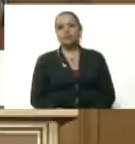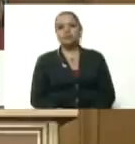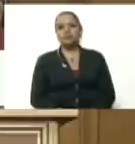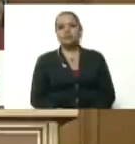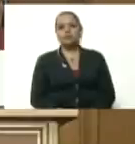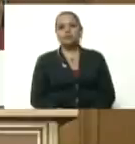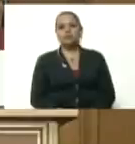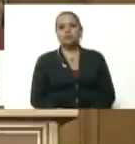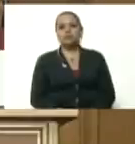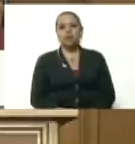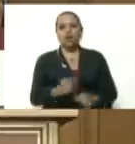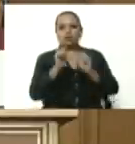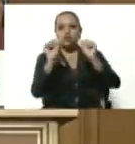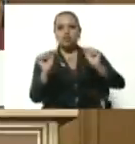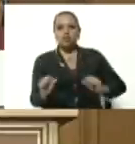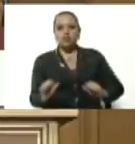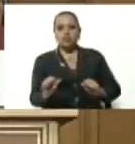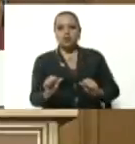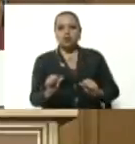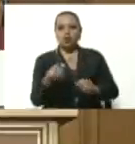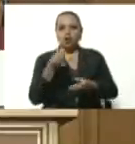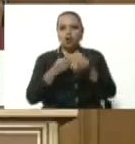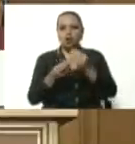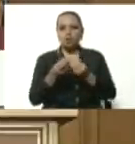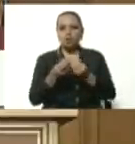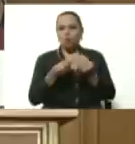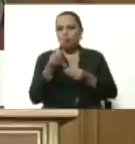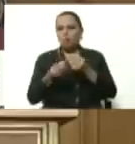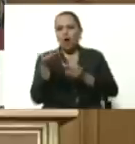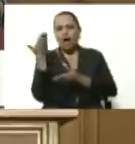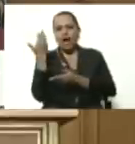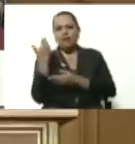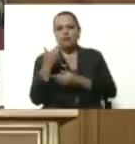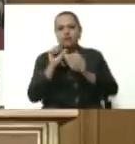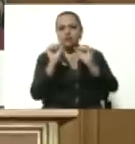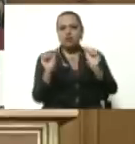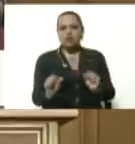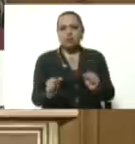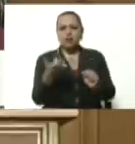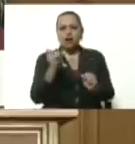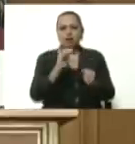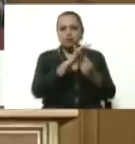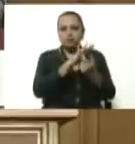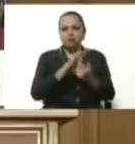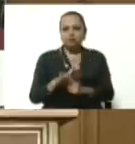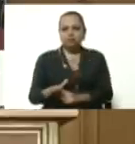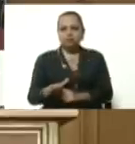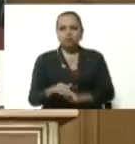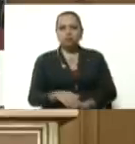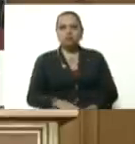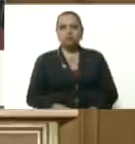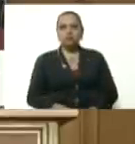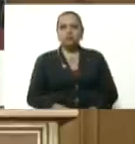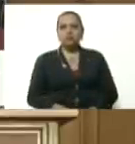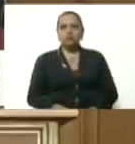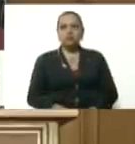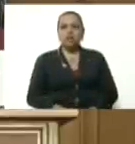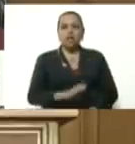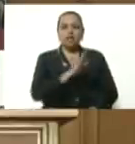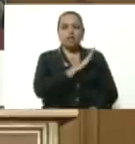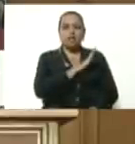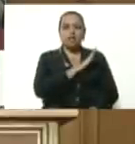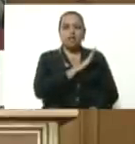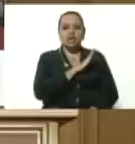¿Qué es un sistema colonial? ¿Cómo era antes? Un sistema que dominaba el territorio, tenía dominio social y